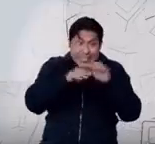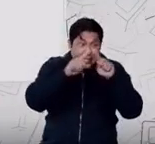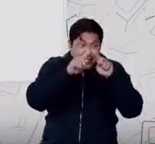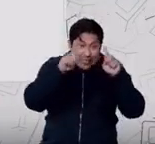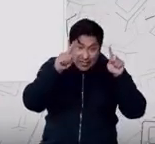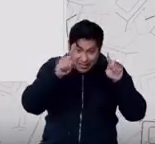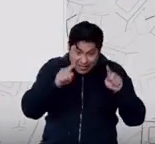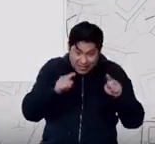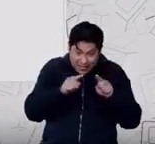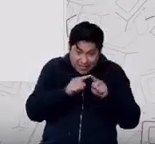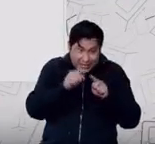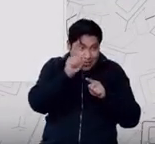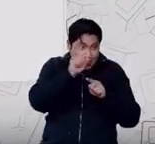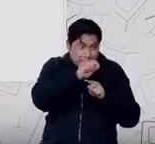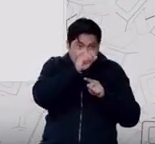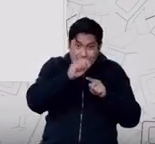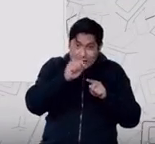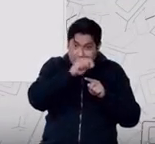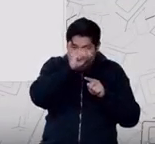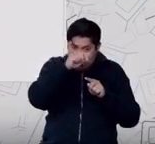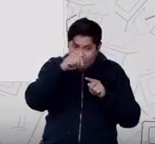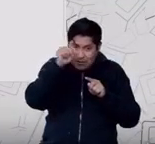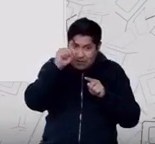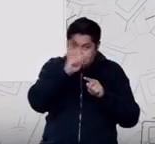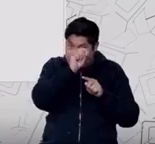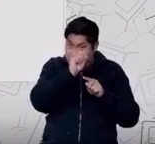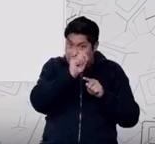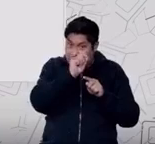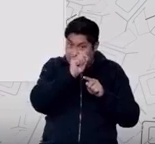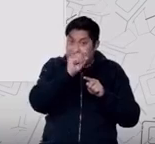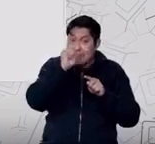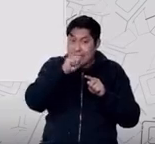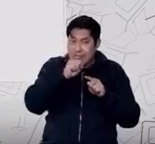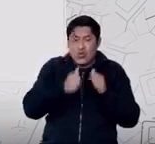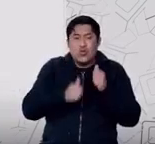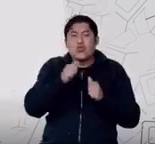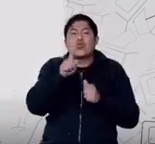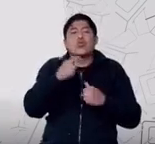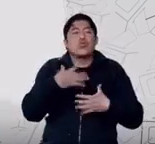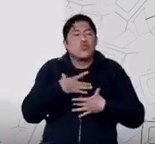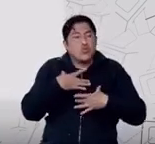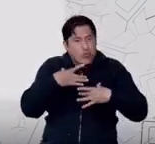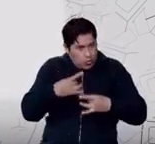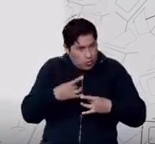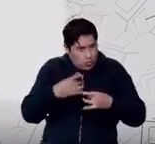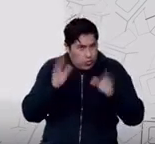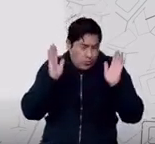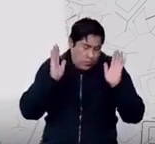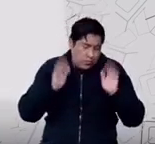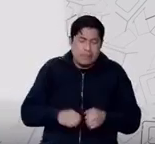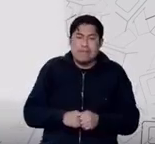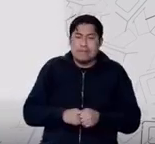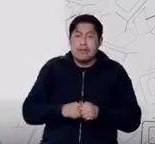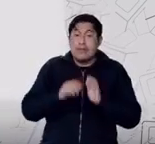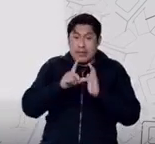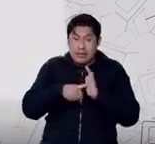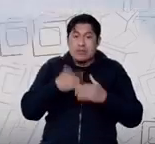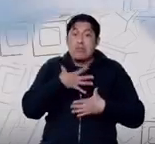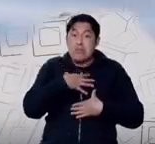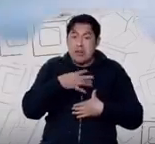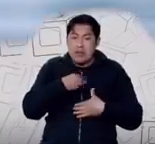está marcado en el lugar establecido para este fin, en la franja del partido político o